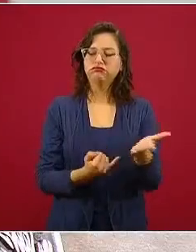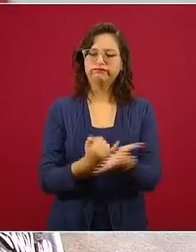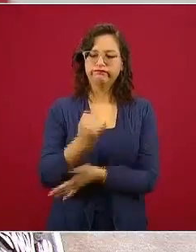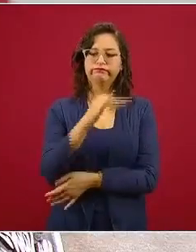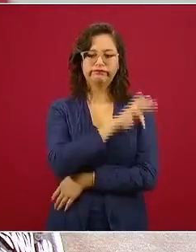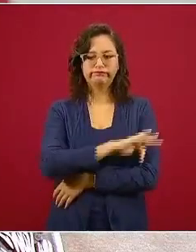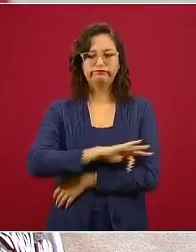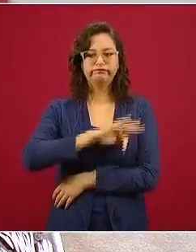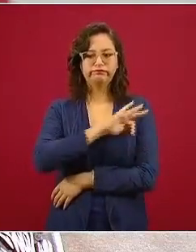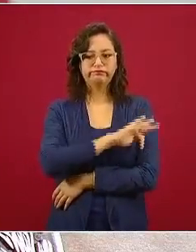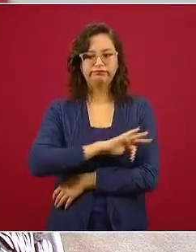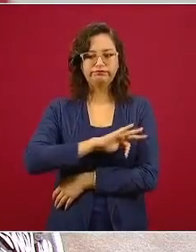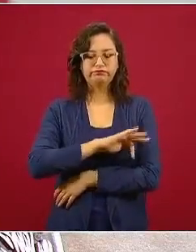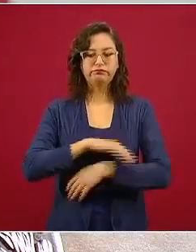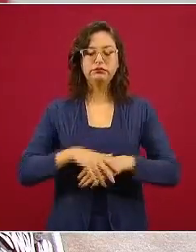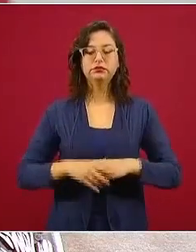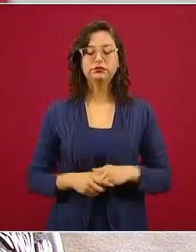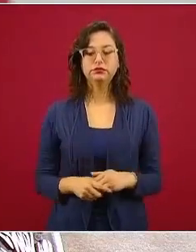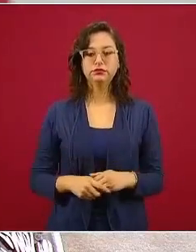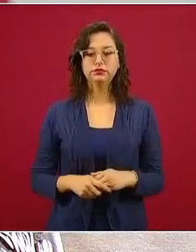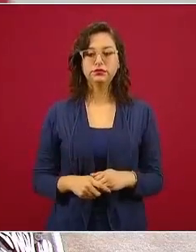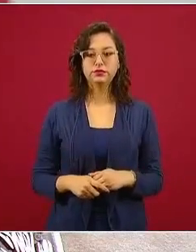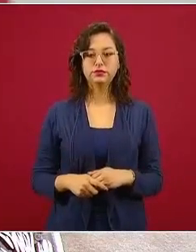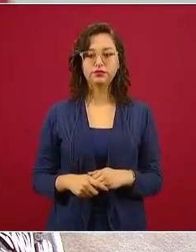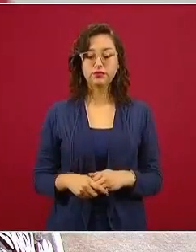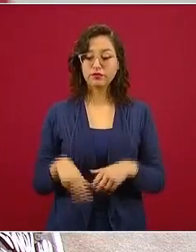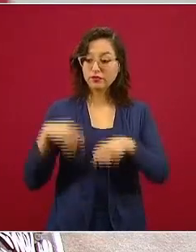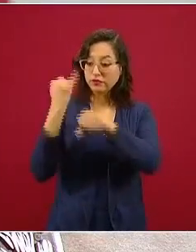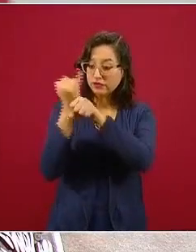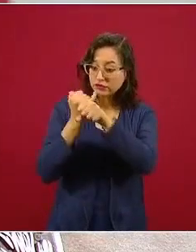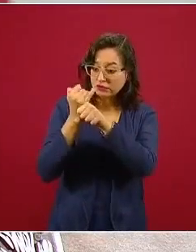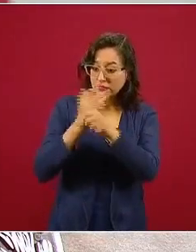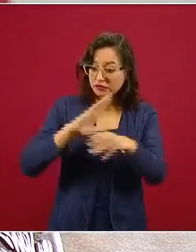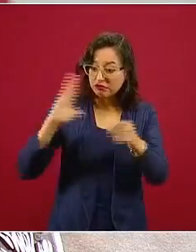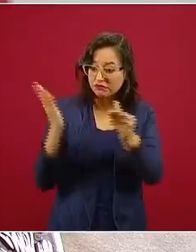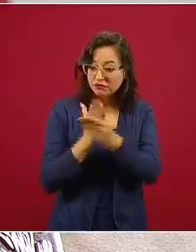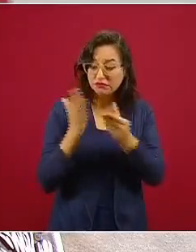Y no es de que se integró mal la averiguación.